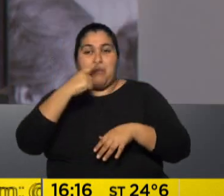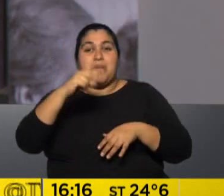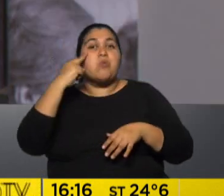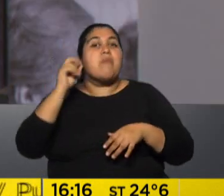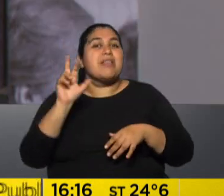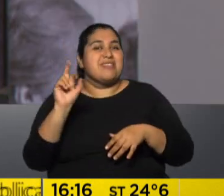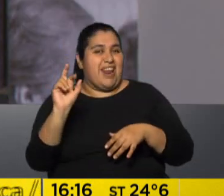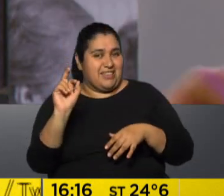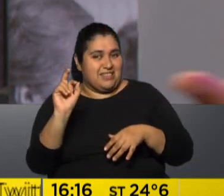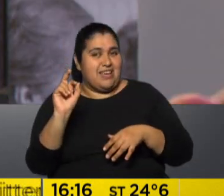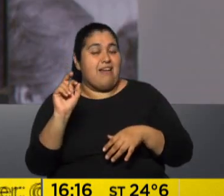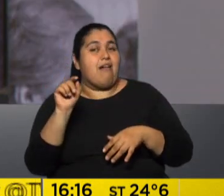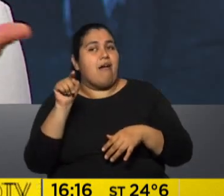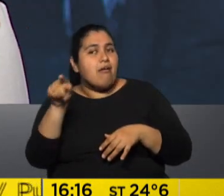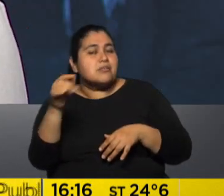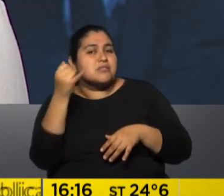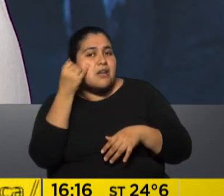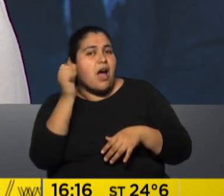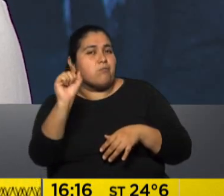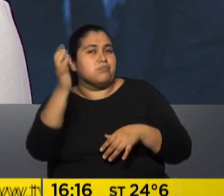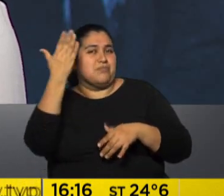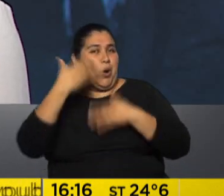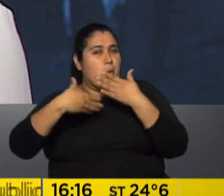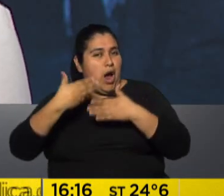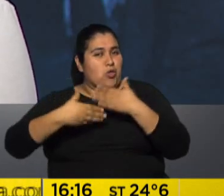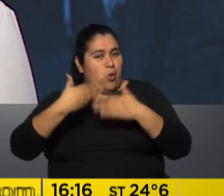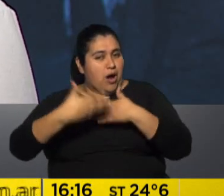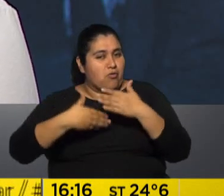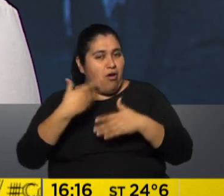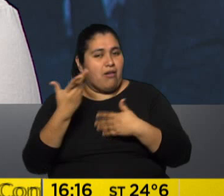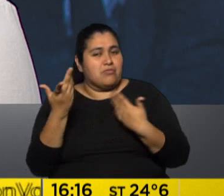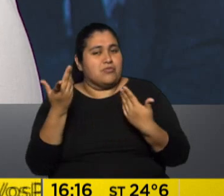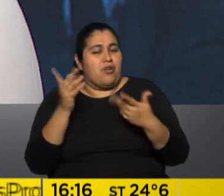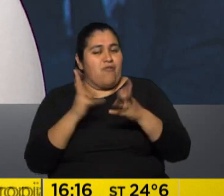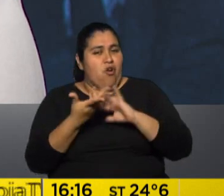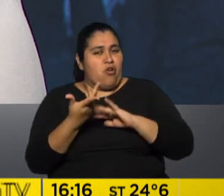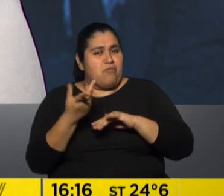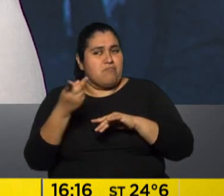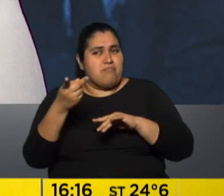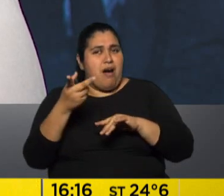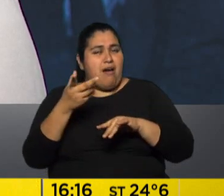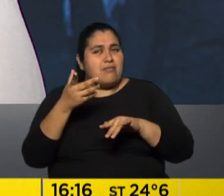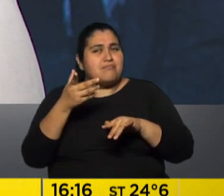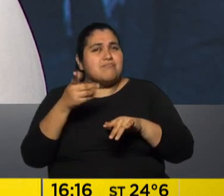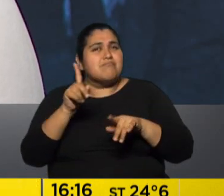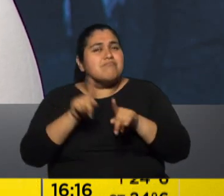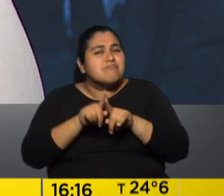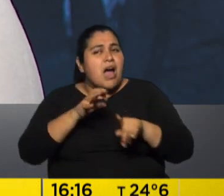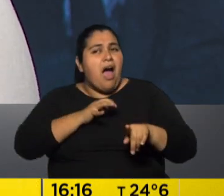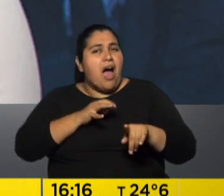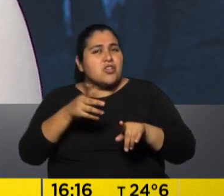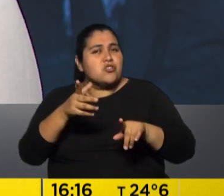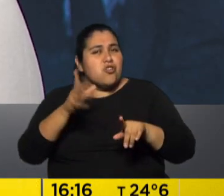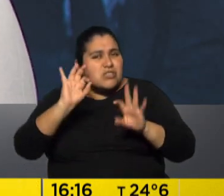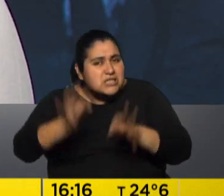1930, digamos, y ya venía jugando. Sí, es decir, que nos lleva de carrera muchísimos años, muchísimos.